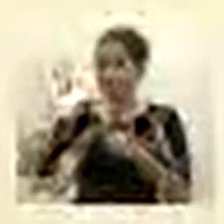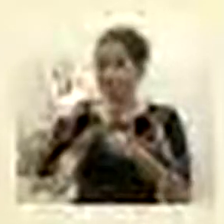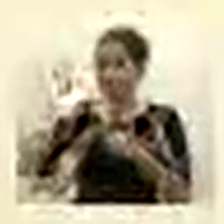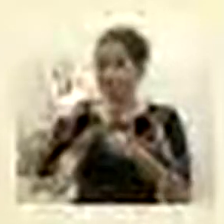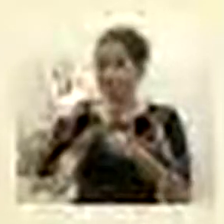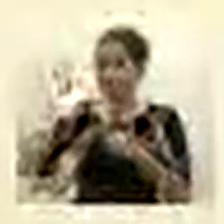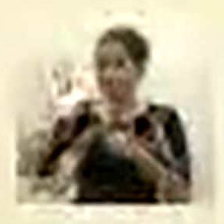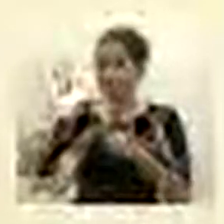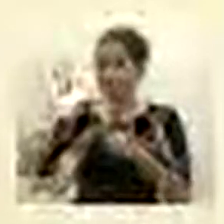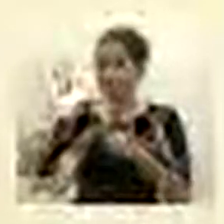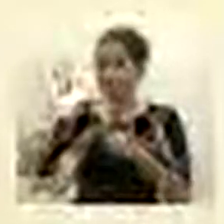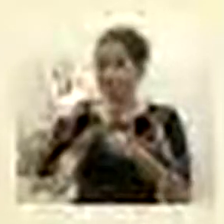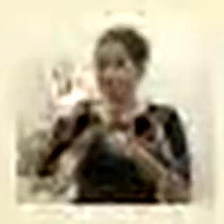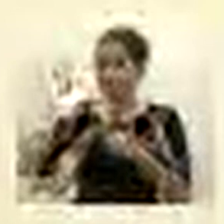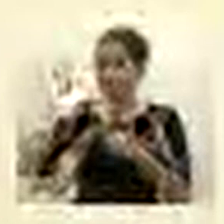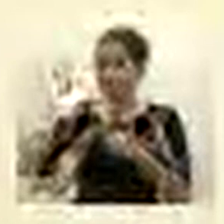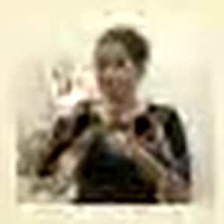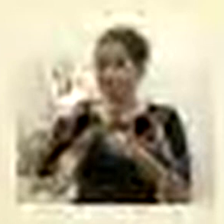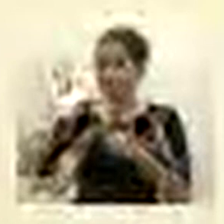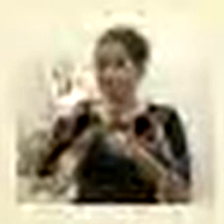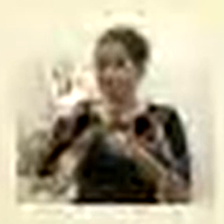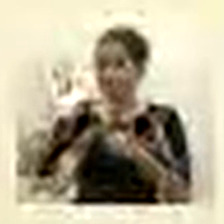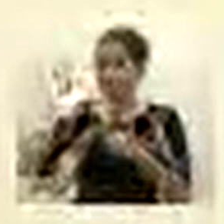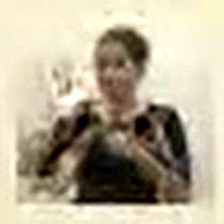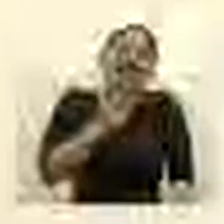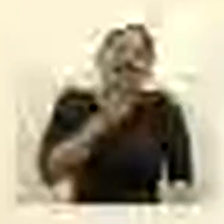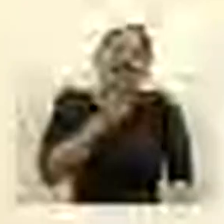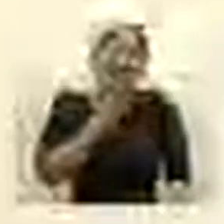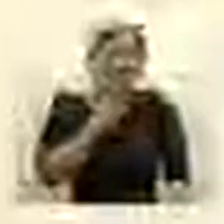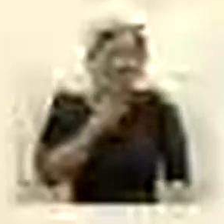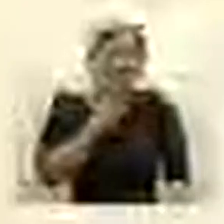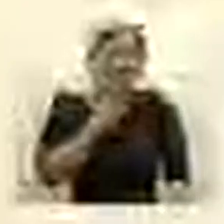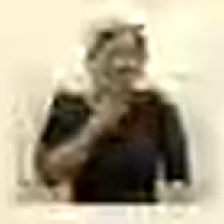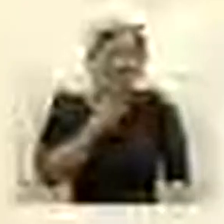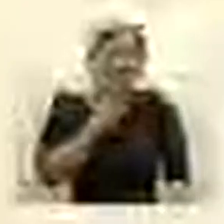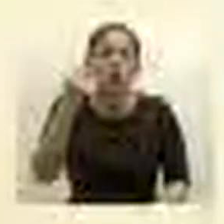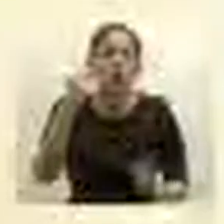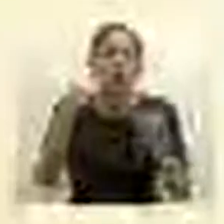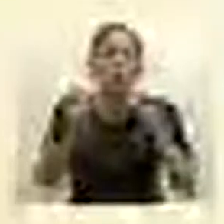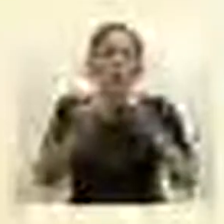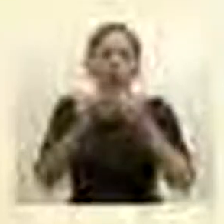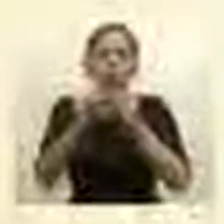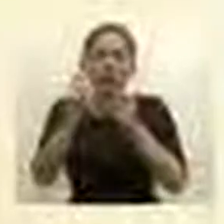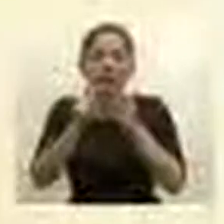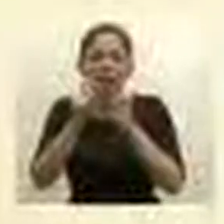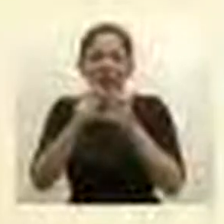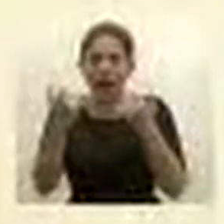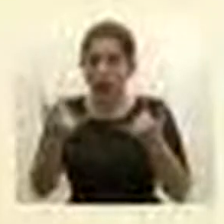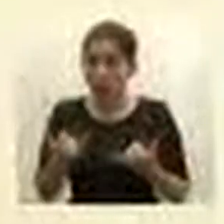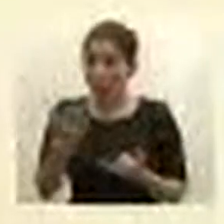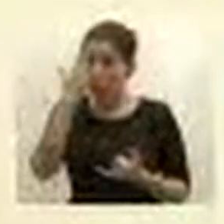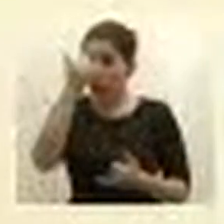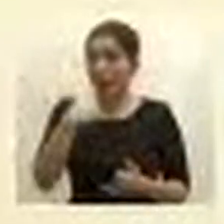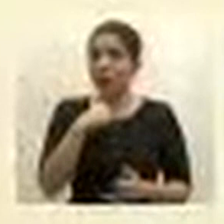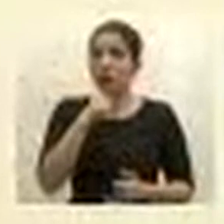1-0, yo en realidad yo diría que no, es difícil decir el marcador exactamente ahora porque a mí en realidad no me gusta,